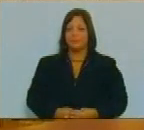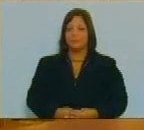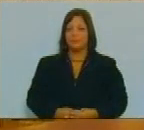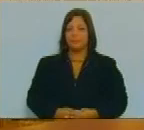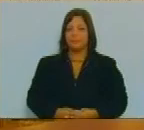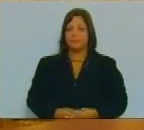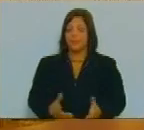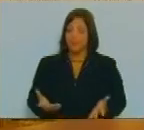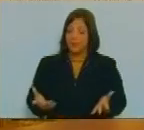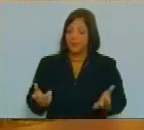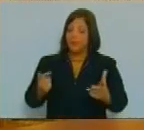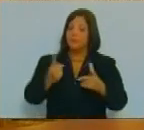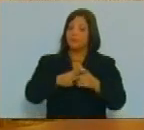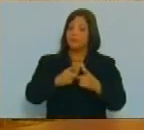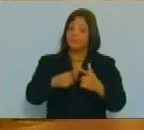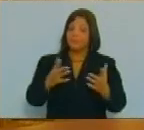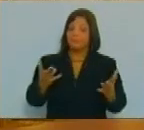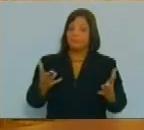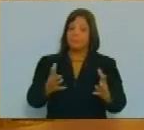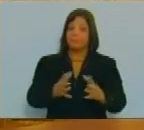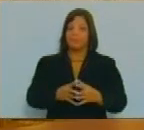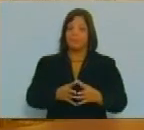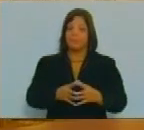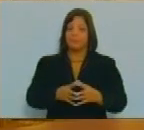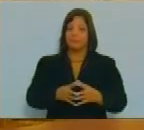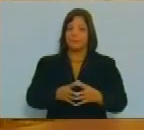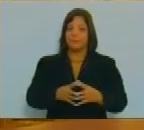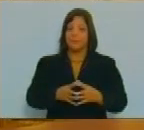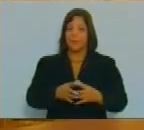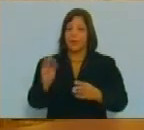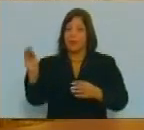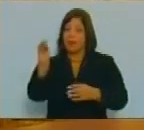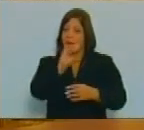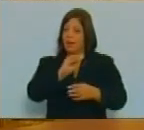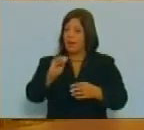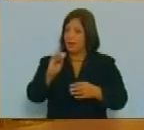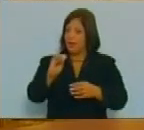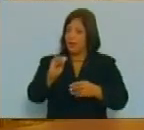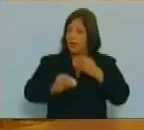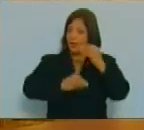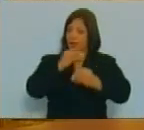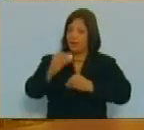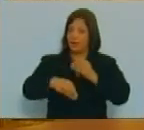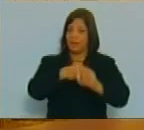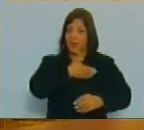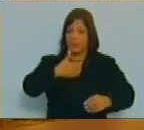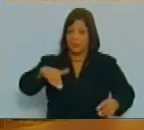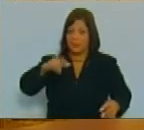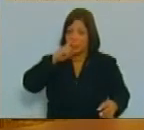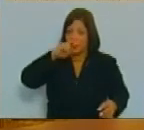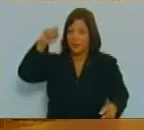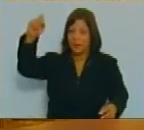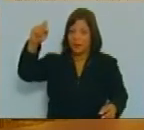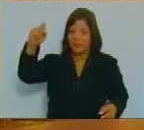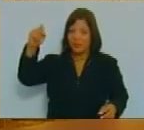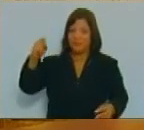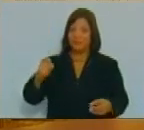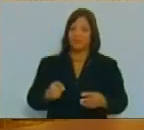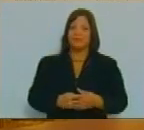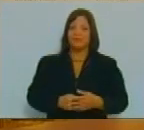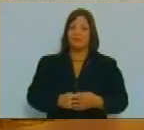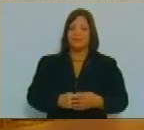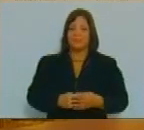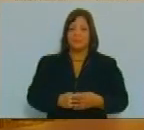por supuesto que la convocatoria que haya hecho el presidente de la república nicolás maduro